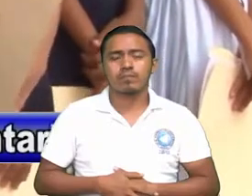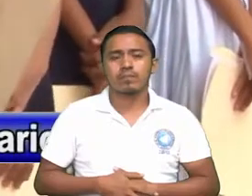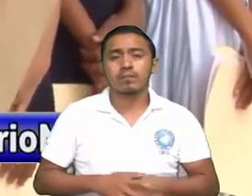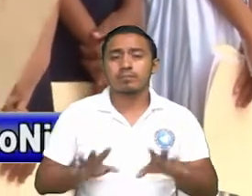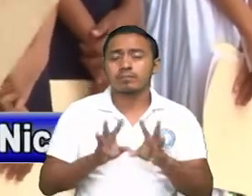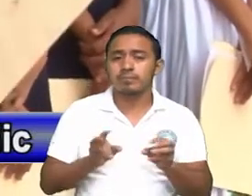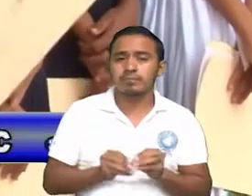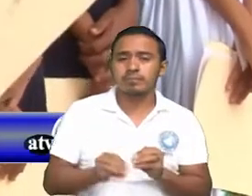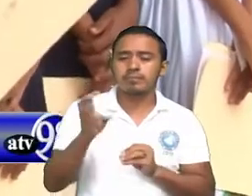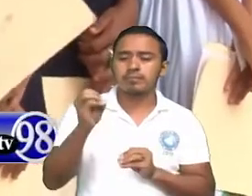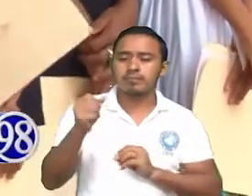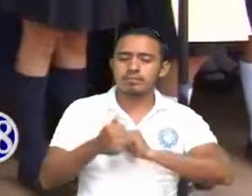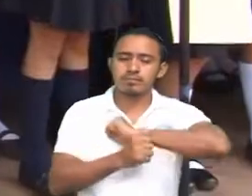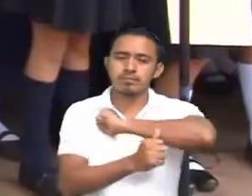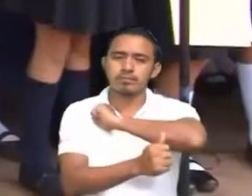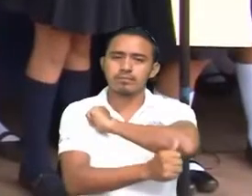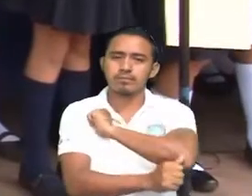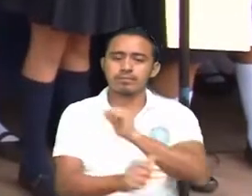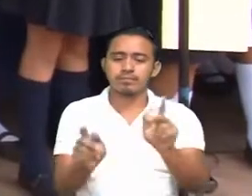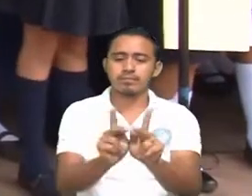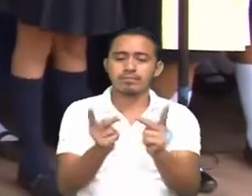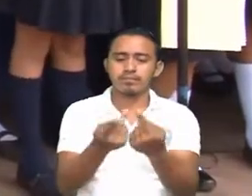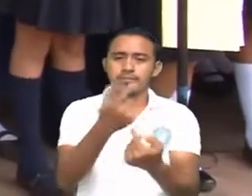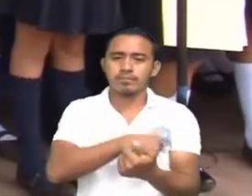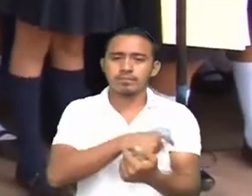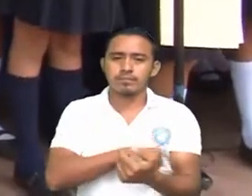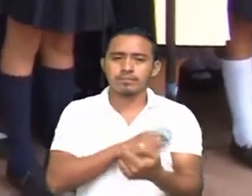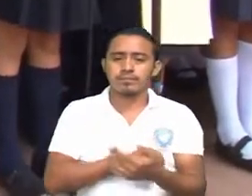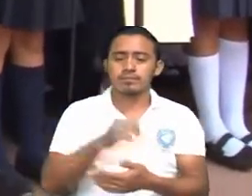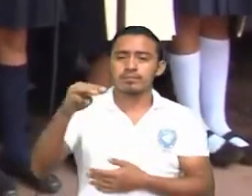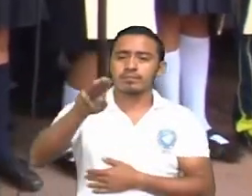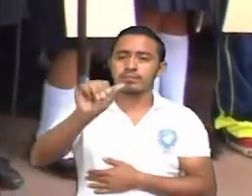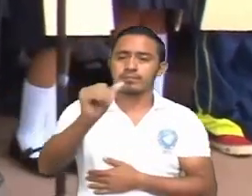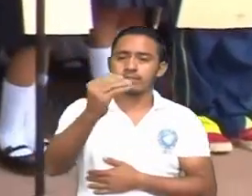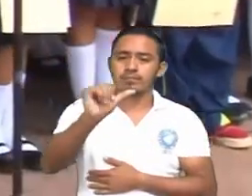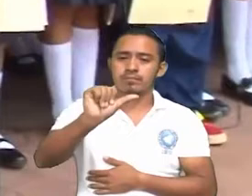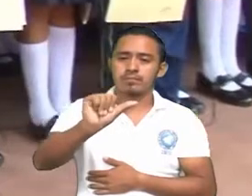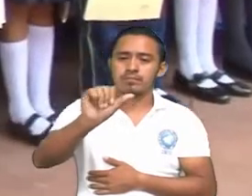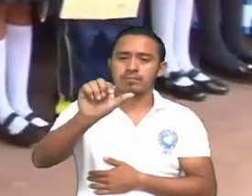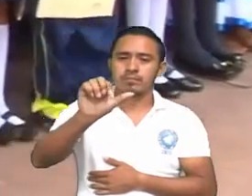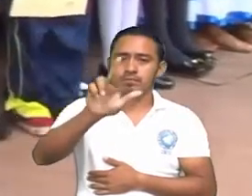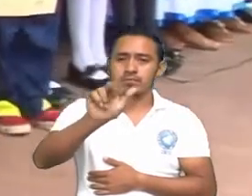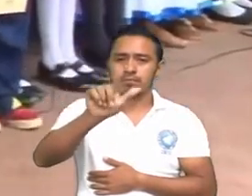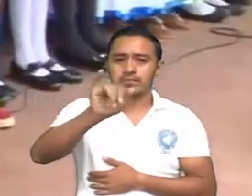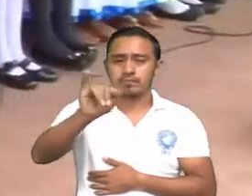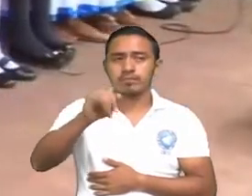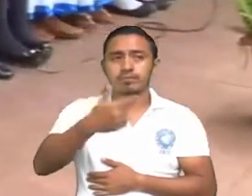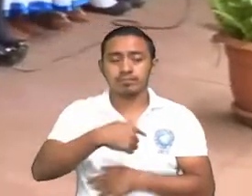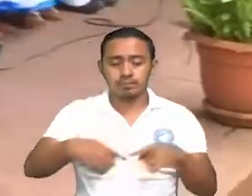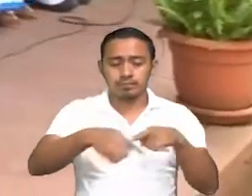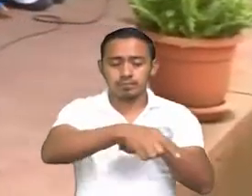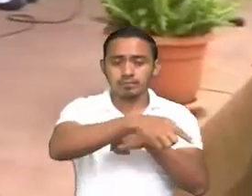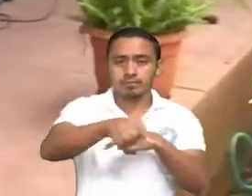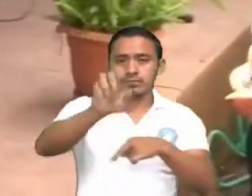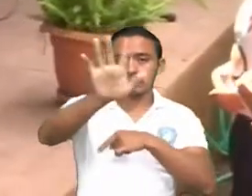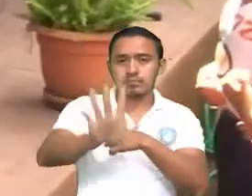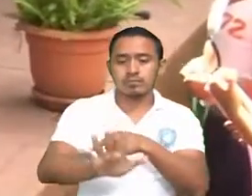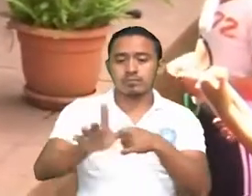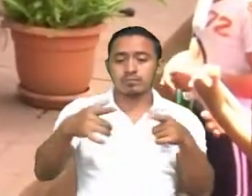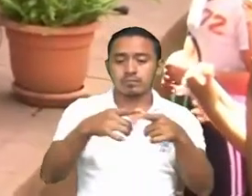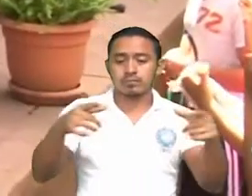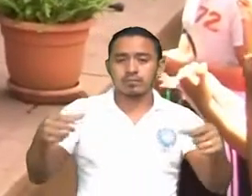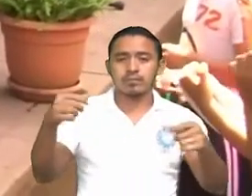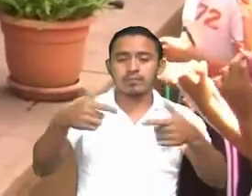Total de 30 alumnos del Centro Público Héroes y Mártires de Macaralí, que integran el coro escolar del Distrito 5 de Managua, realizaron